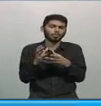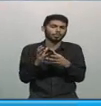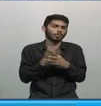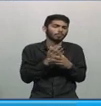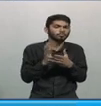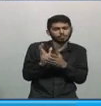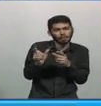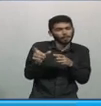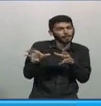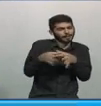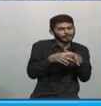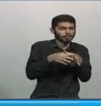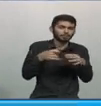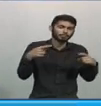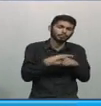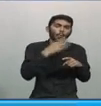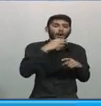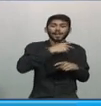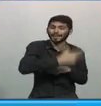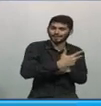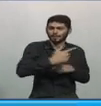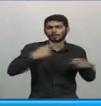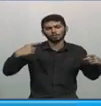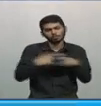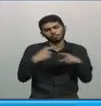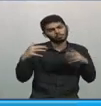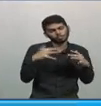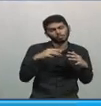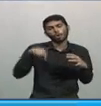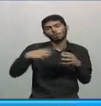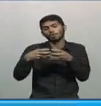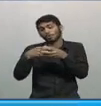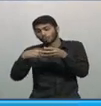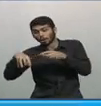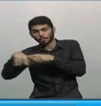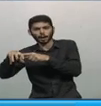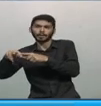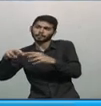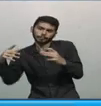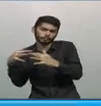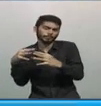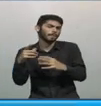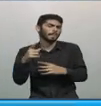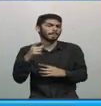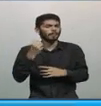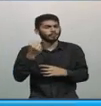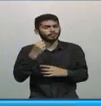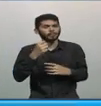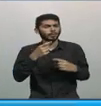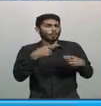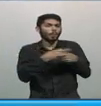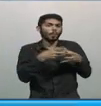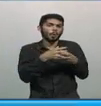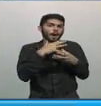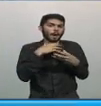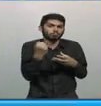tercera. Hoy con otro equipo trataremos de seguir sumando minutos. Y te vuelvo a repetir, el rival es importante, el partido es muy lindo para